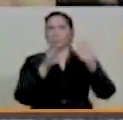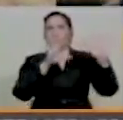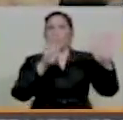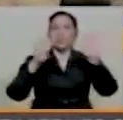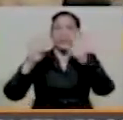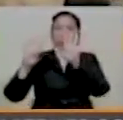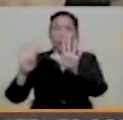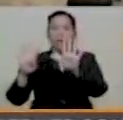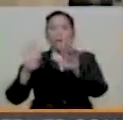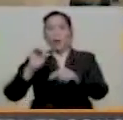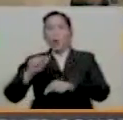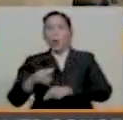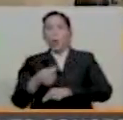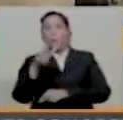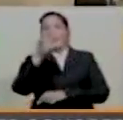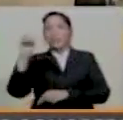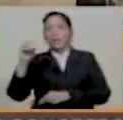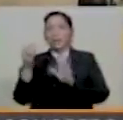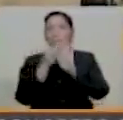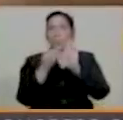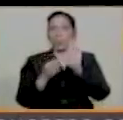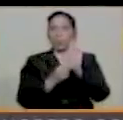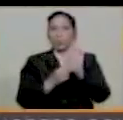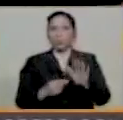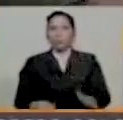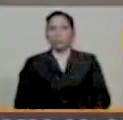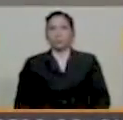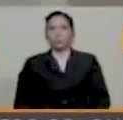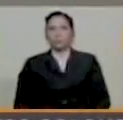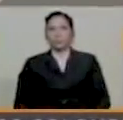19,30 puntos de promedio académico.